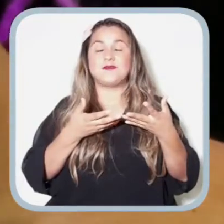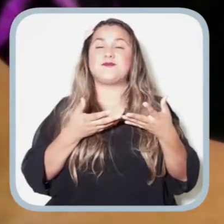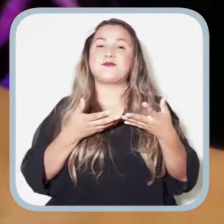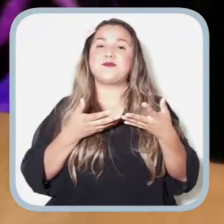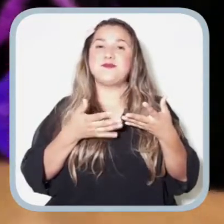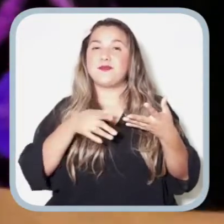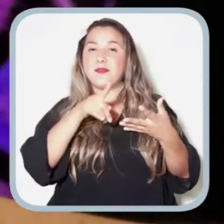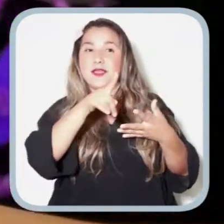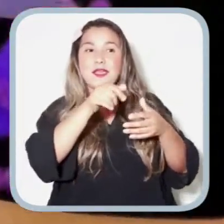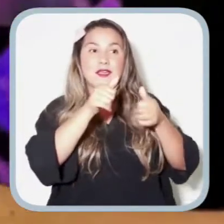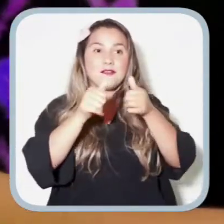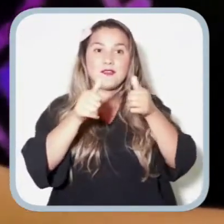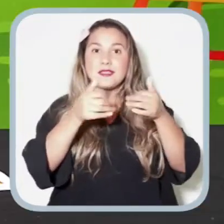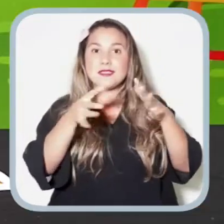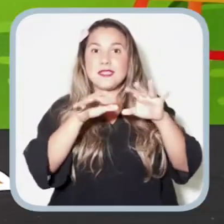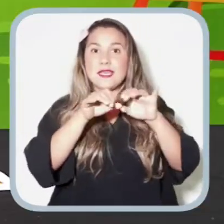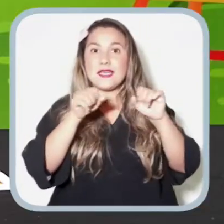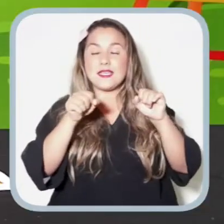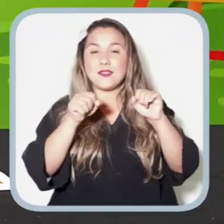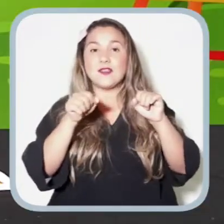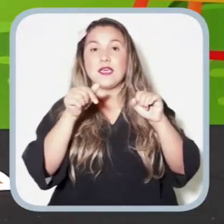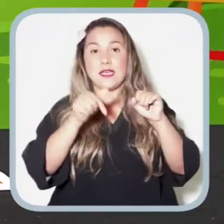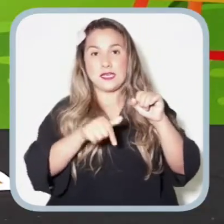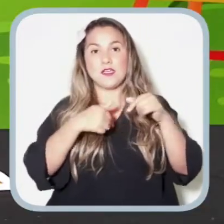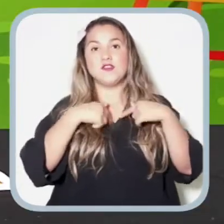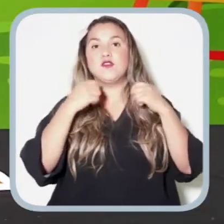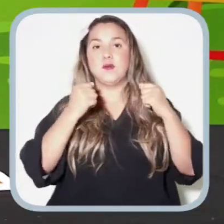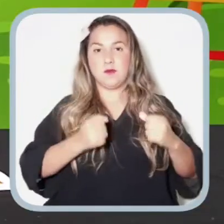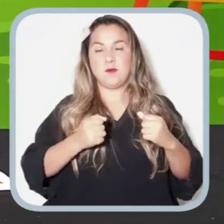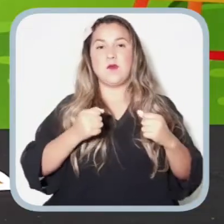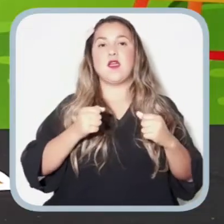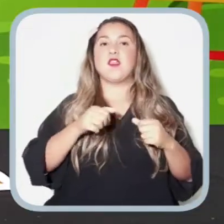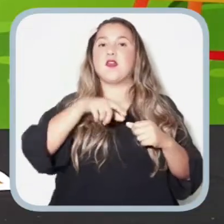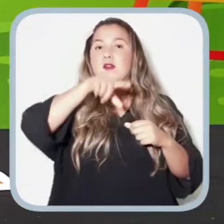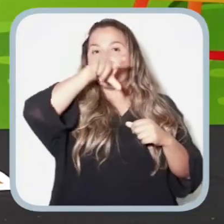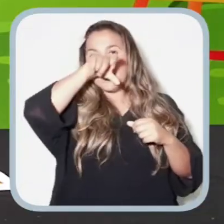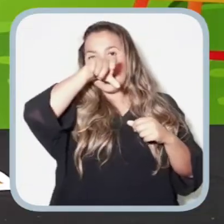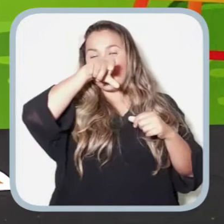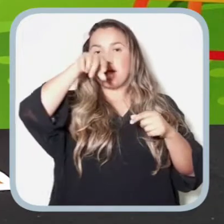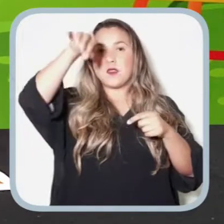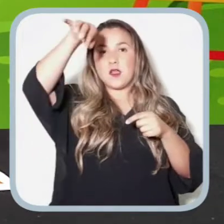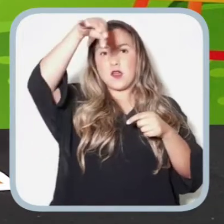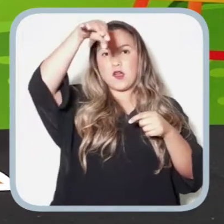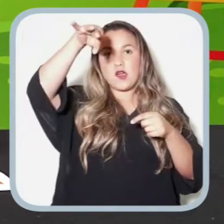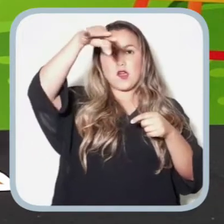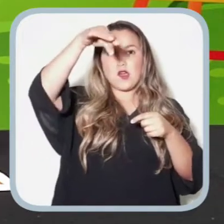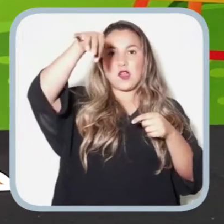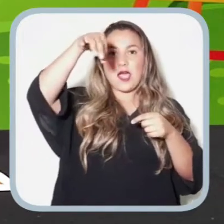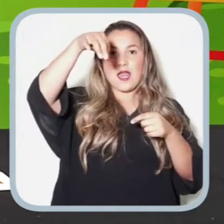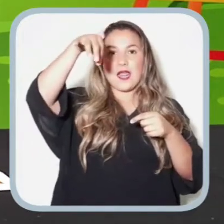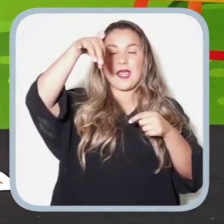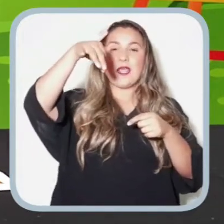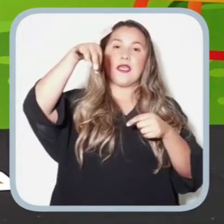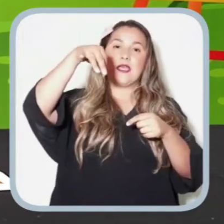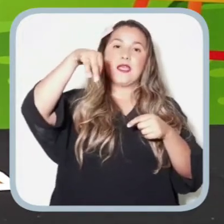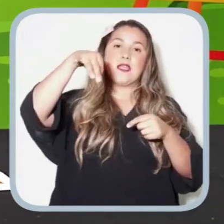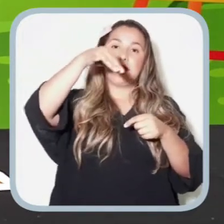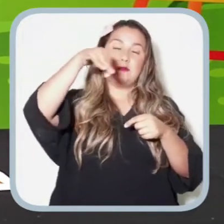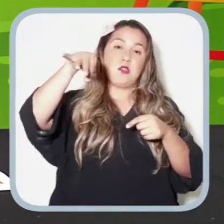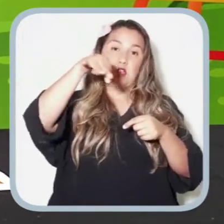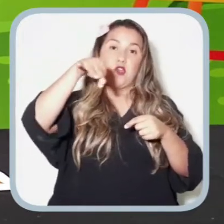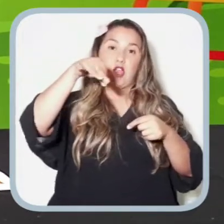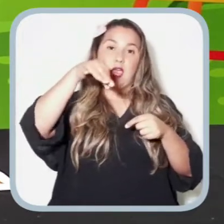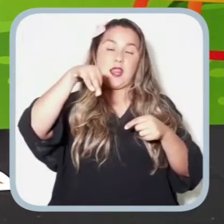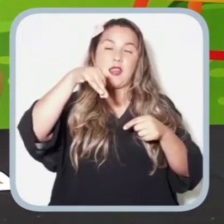ahí ven listo y desde acá yo puedo ya colgar mi condorito la parte que viene ahora siempre es la que